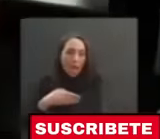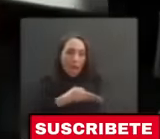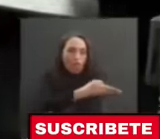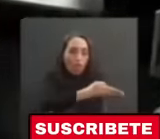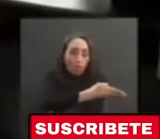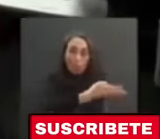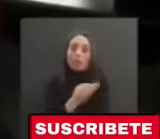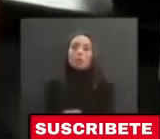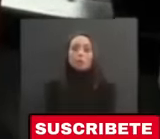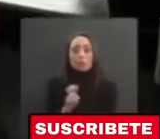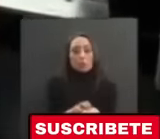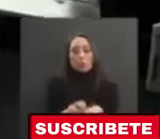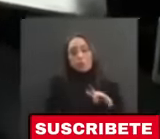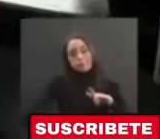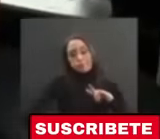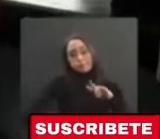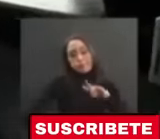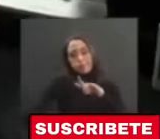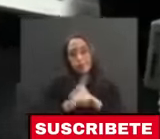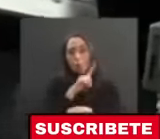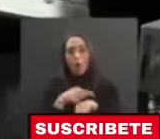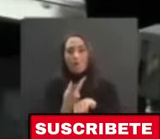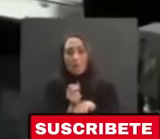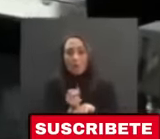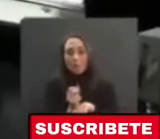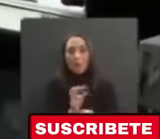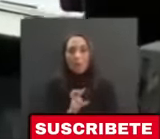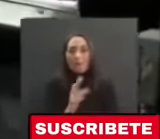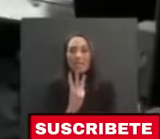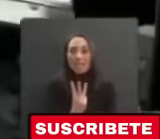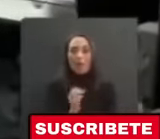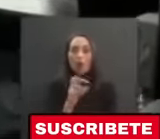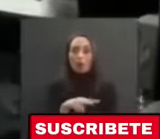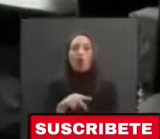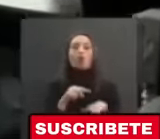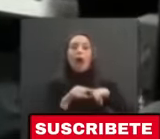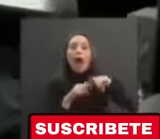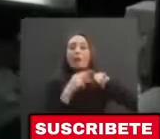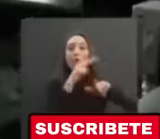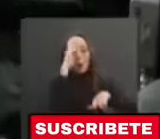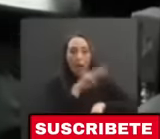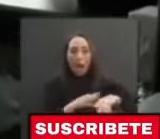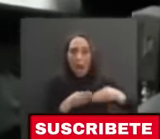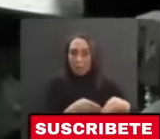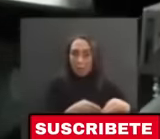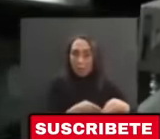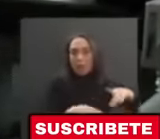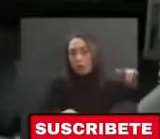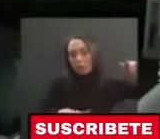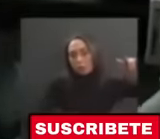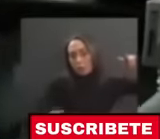Cuando llevamos una hora 20 de viaje a bordo del P3 Orión de la Armada, ya comenzamos a tener los